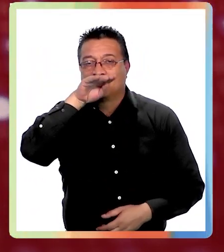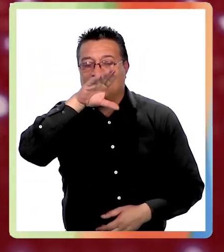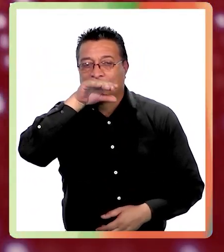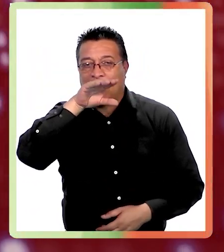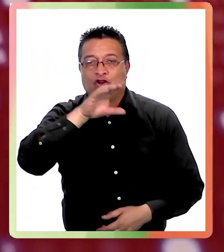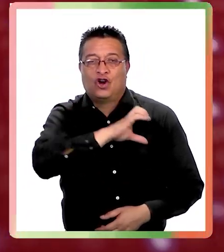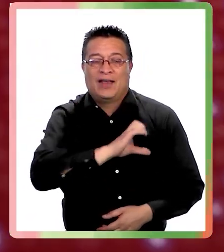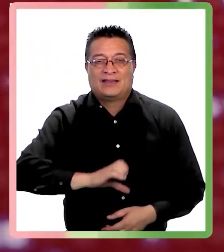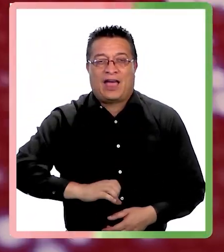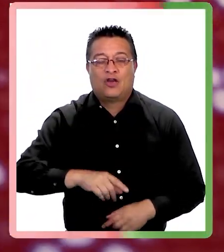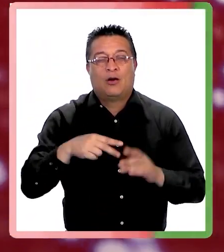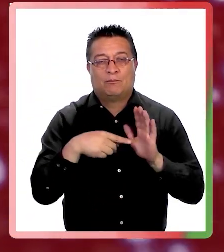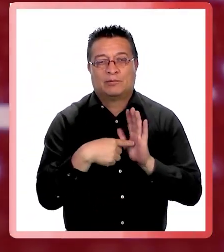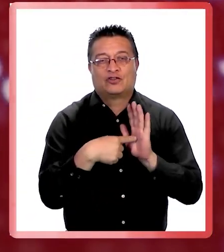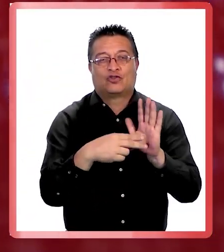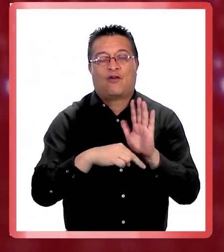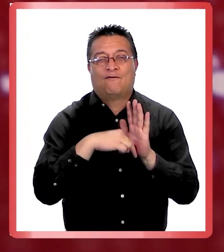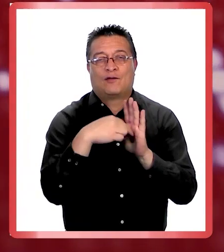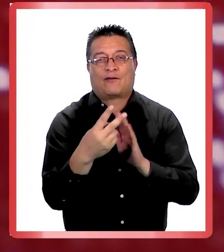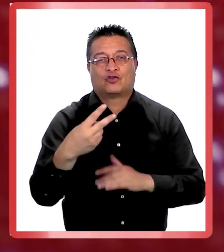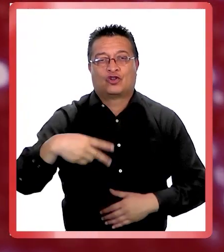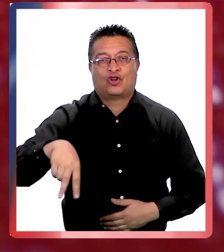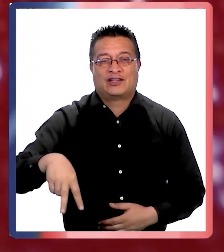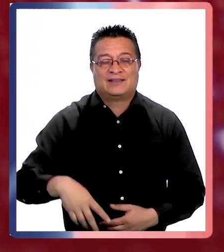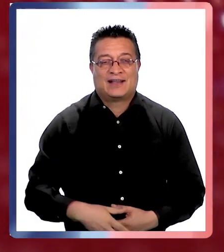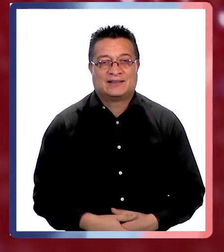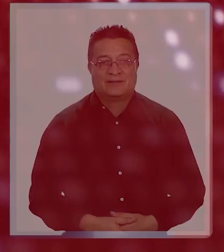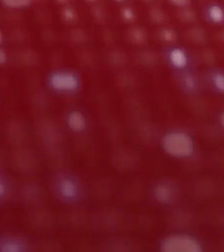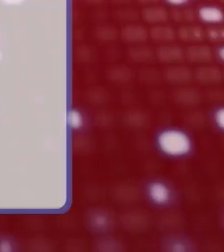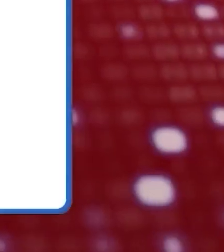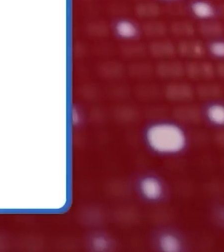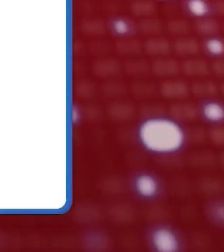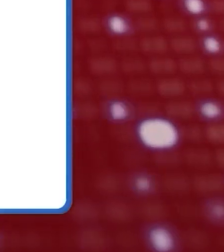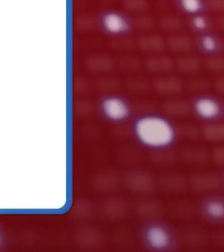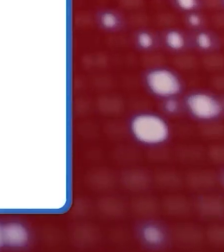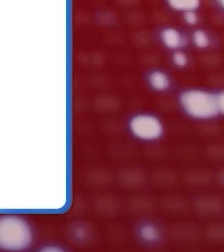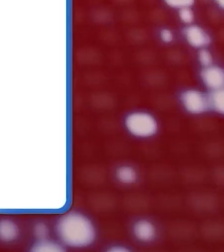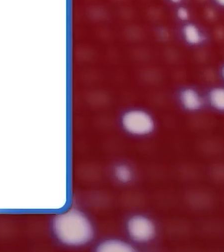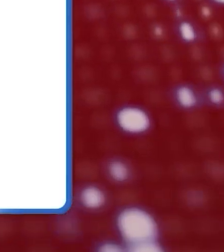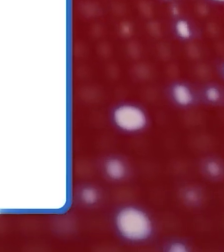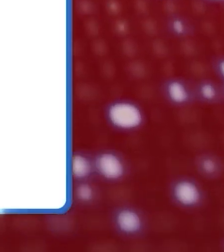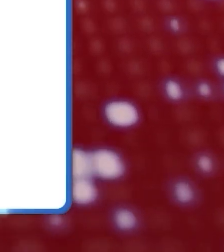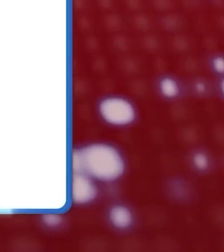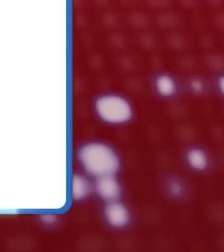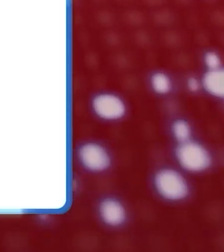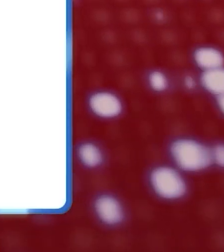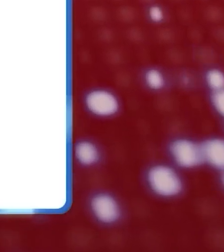Banco Estado. Presentó Portavoz Noticias.